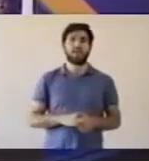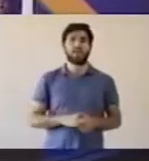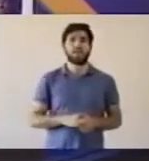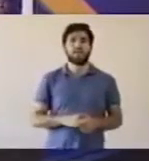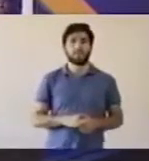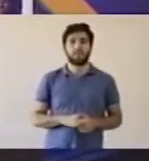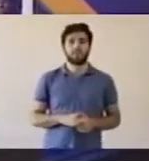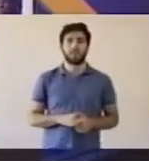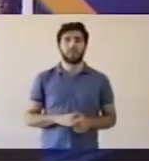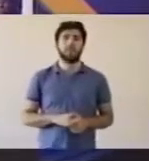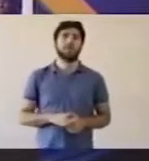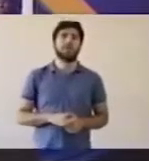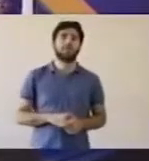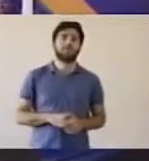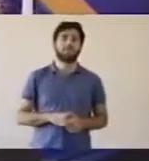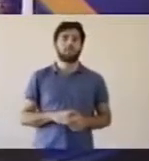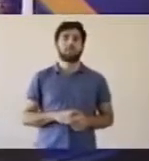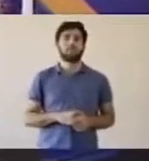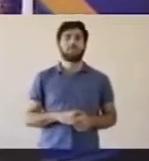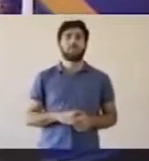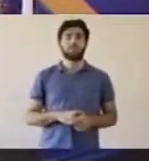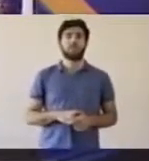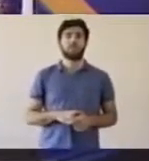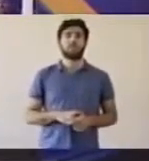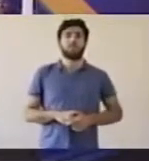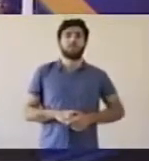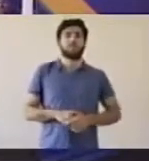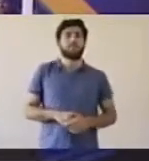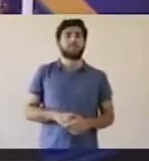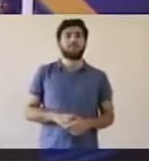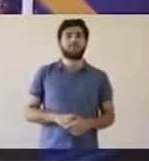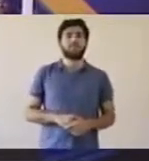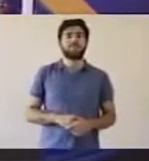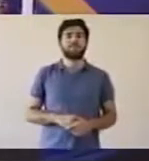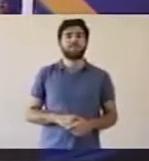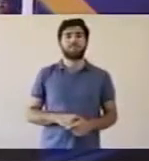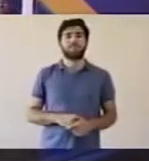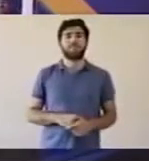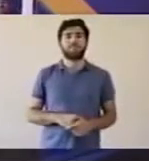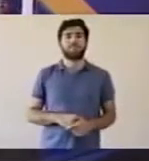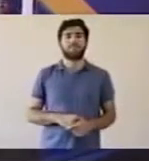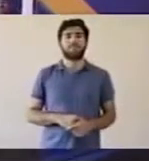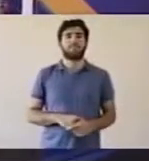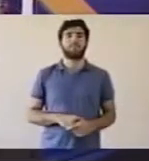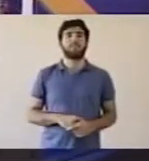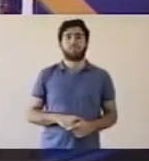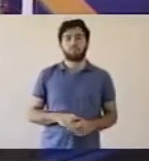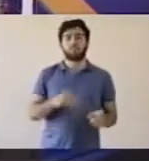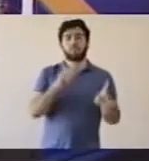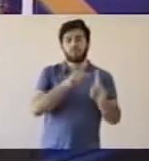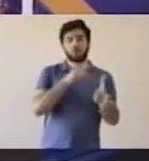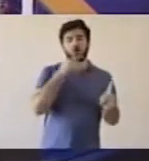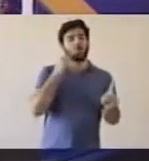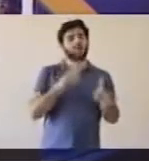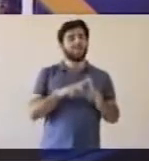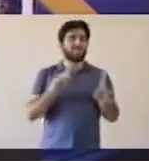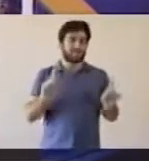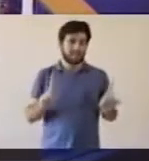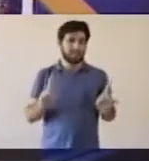decir siriri. Escucha bien ese sonido. Y huichimal, escuchemos.